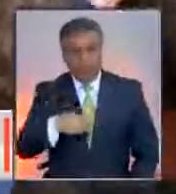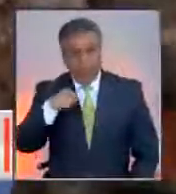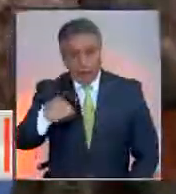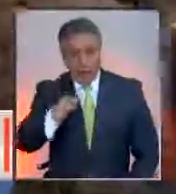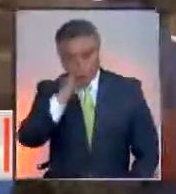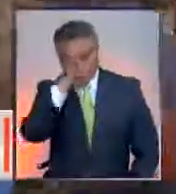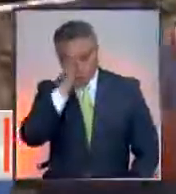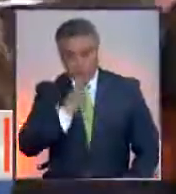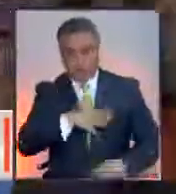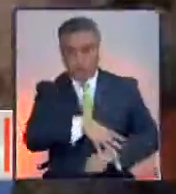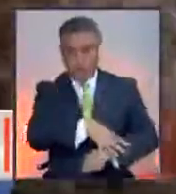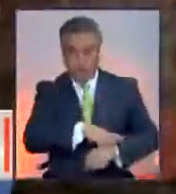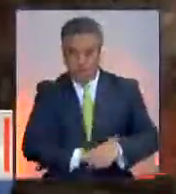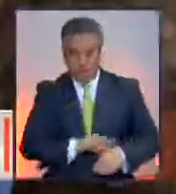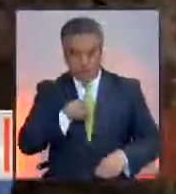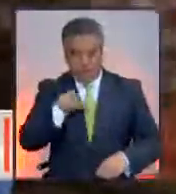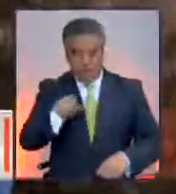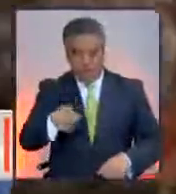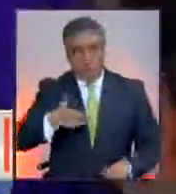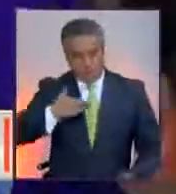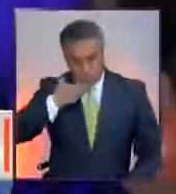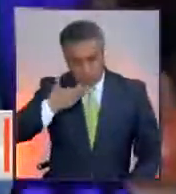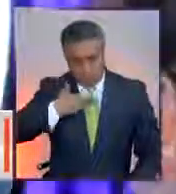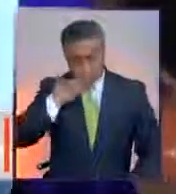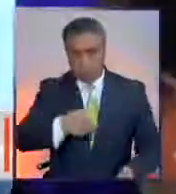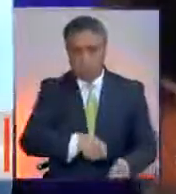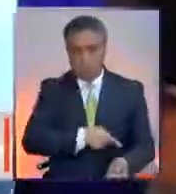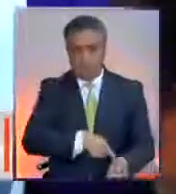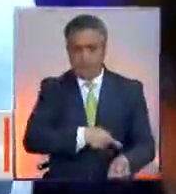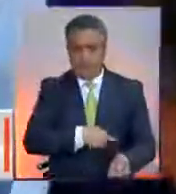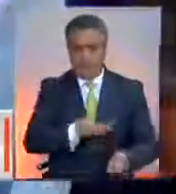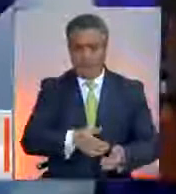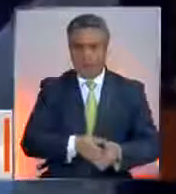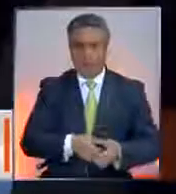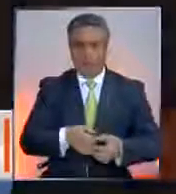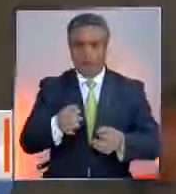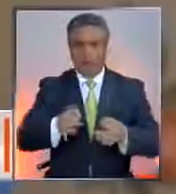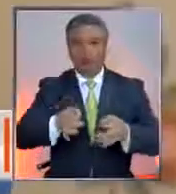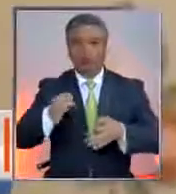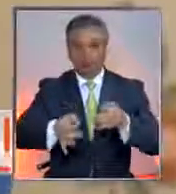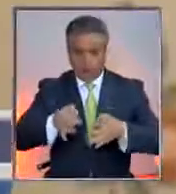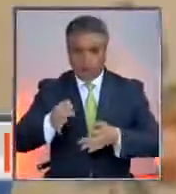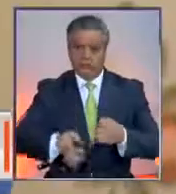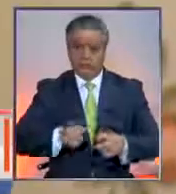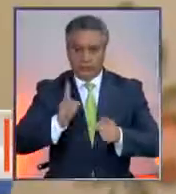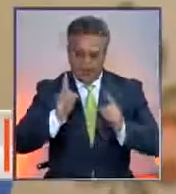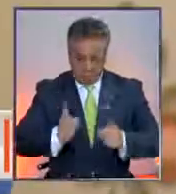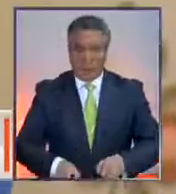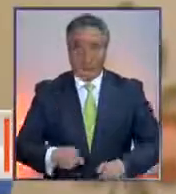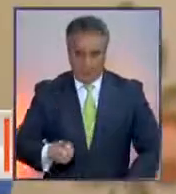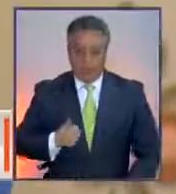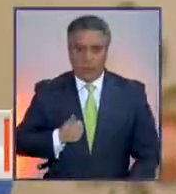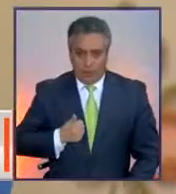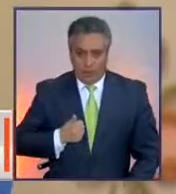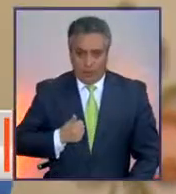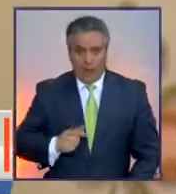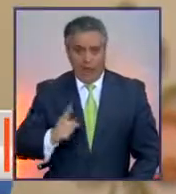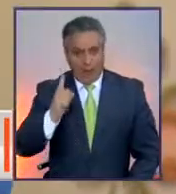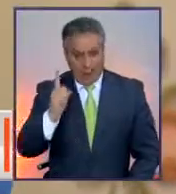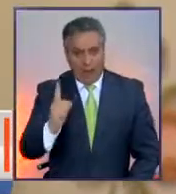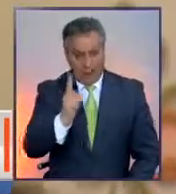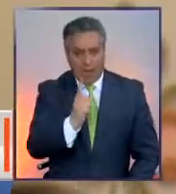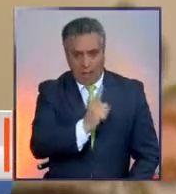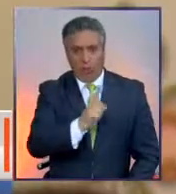Armada, habló a nombre de la familia. La justicia se tiene que hacer, es obvio. Aquí cada uno tiene una